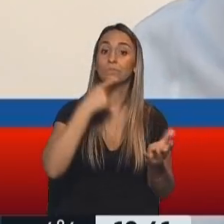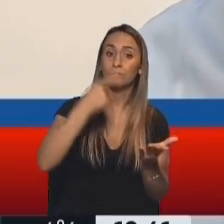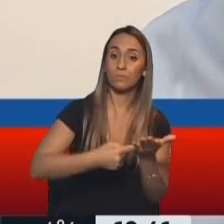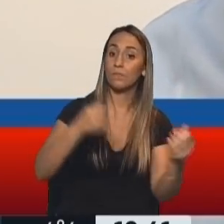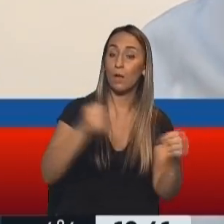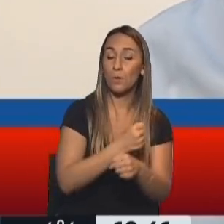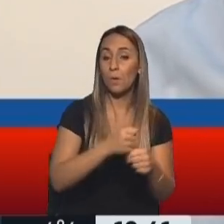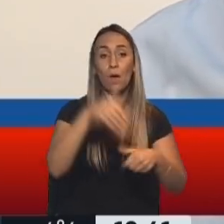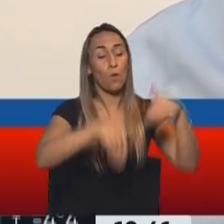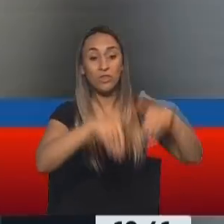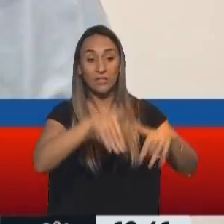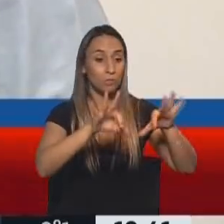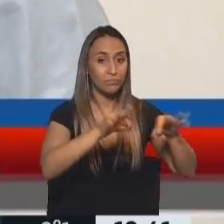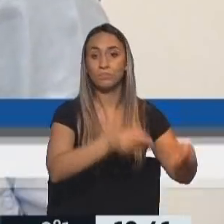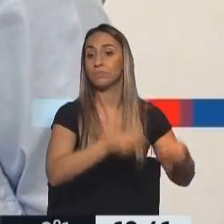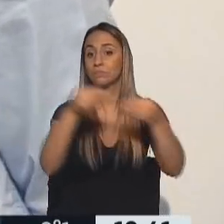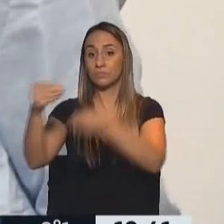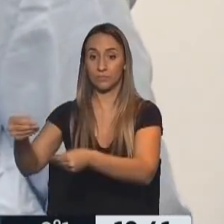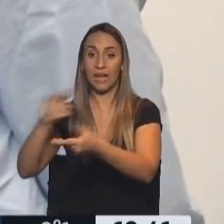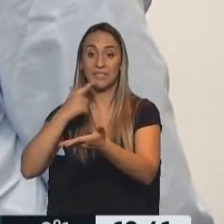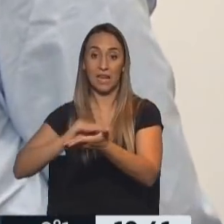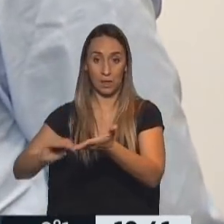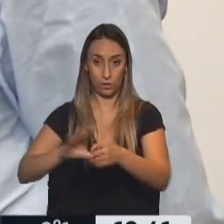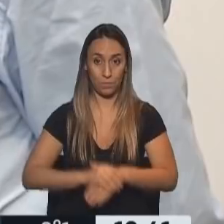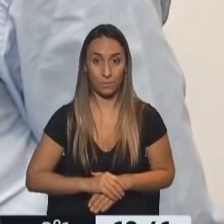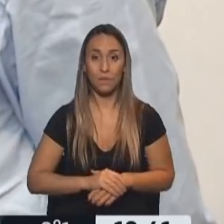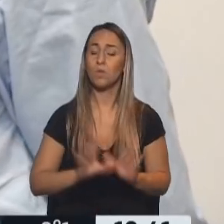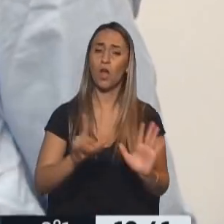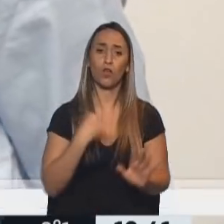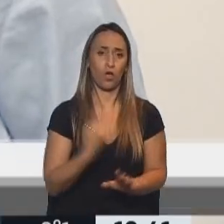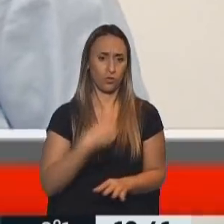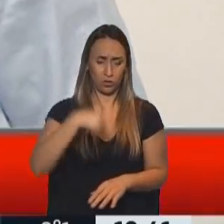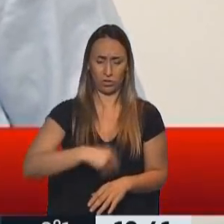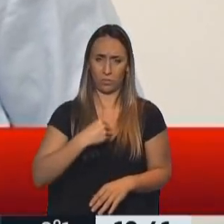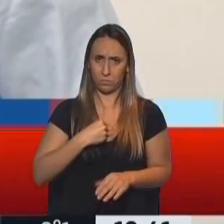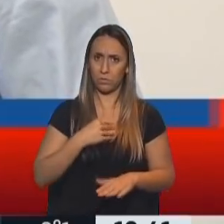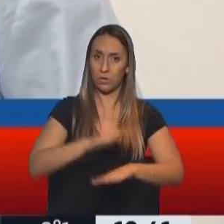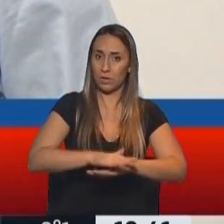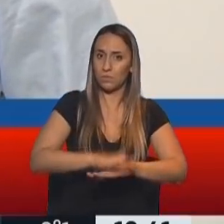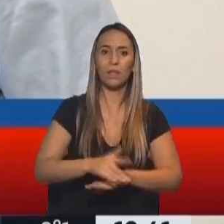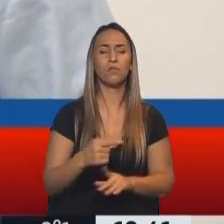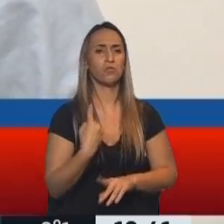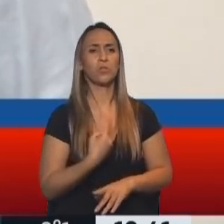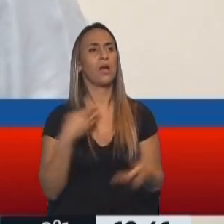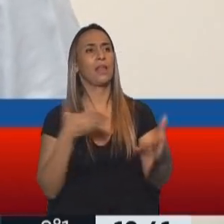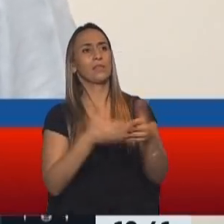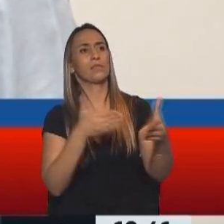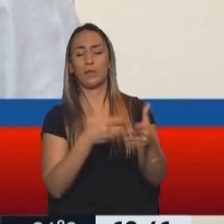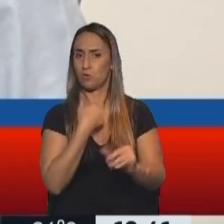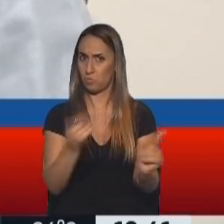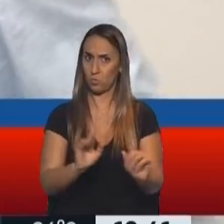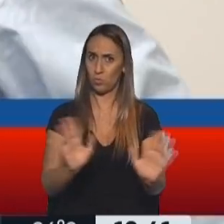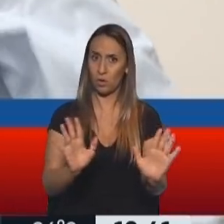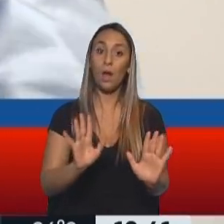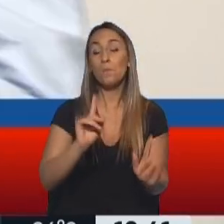irá a recinto. Nosotros tenemos un espíritu muy responsable en este tema. Nosotros no queremos poner trabas, pero queremos